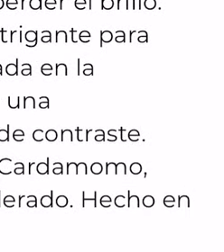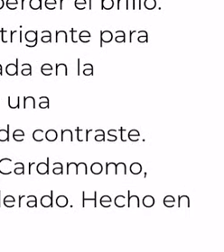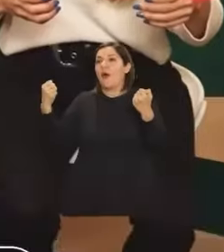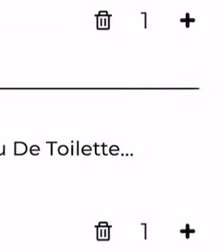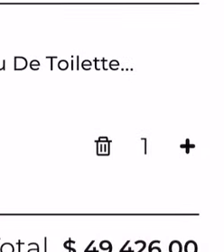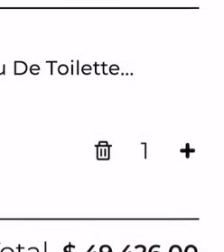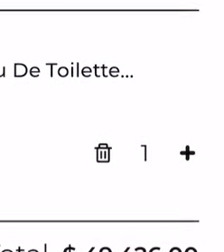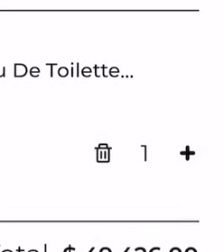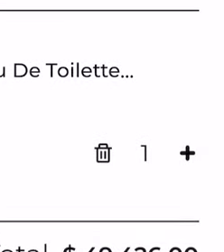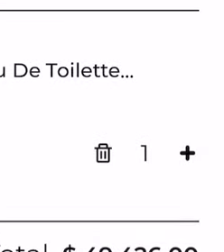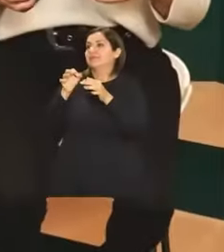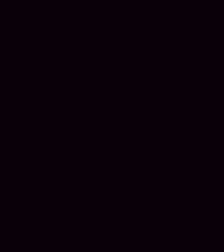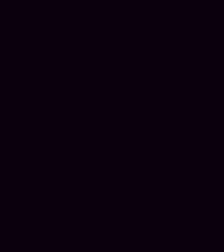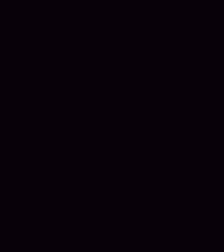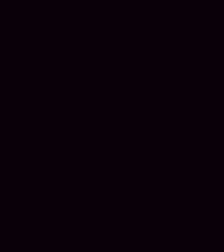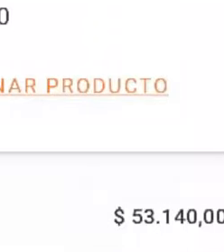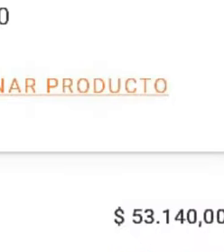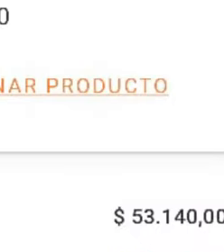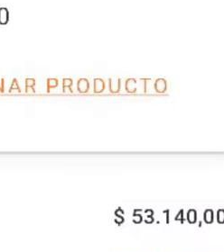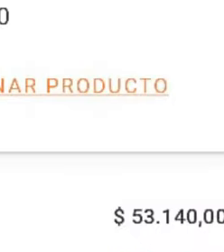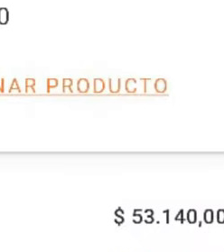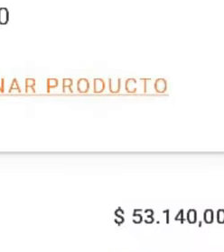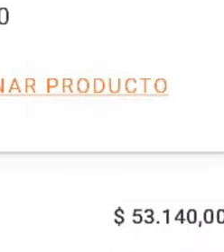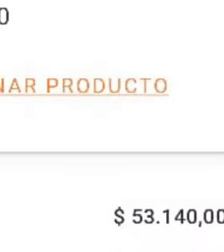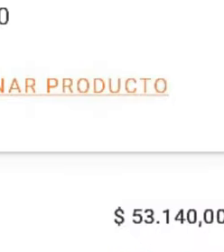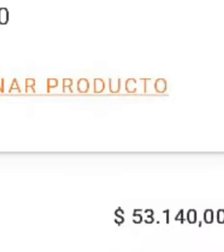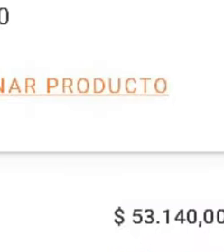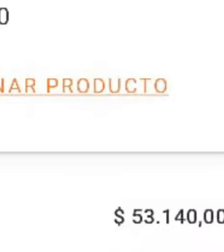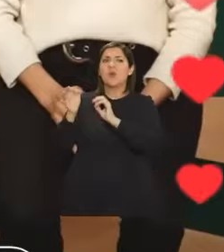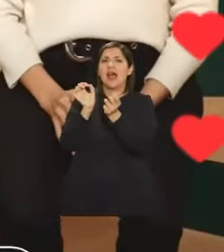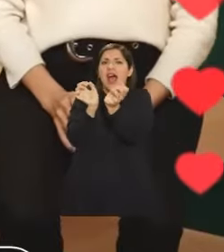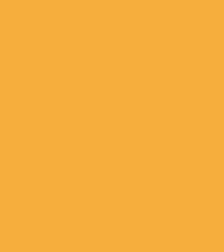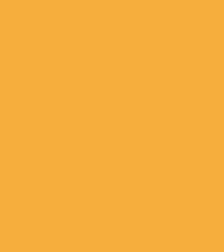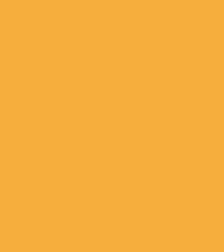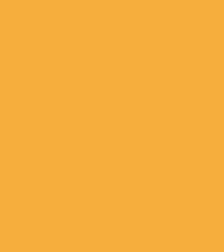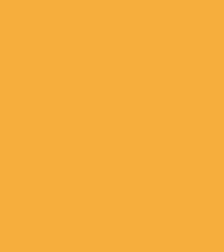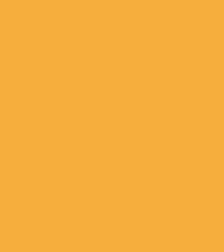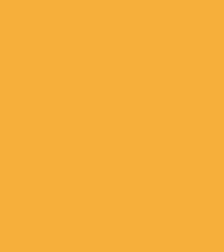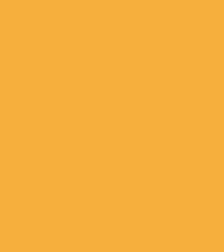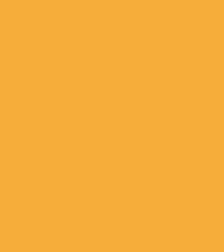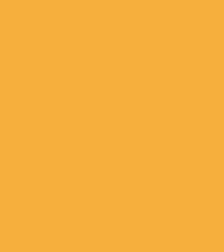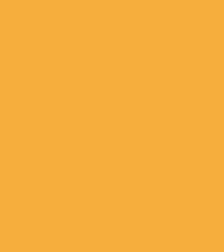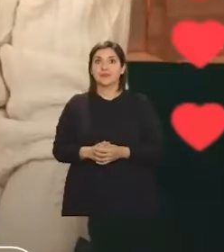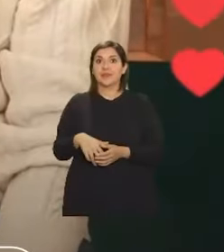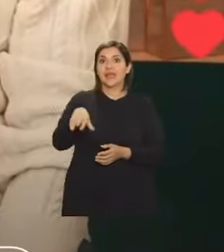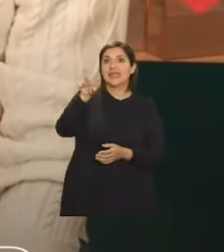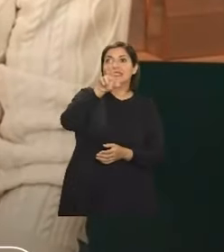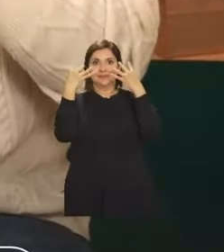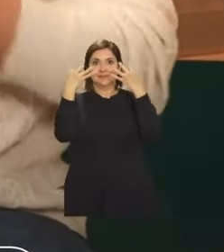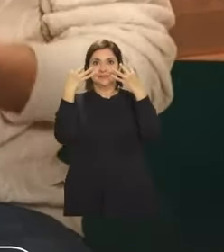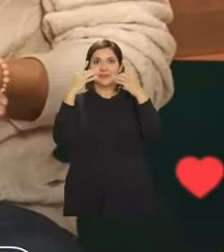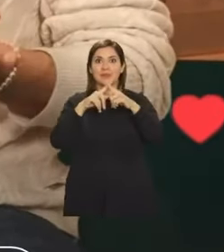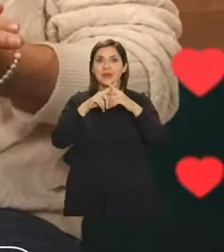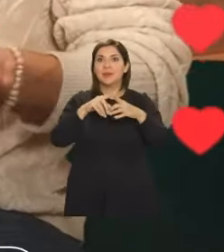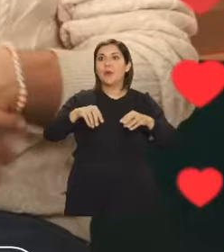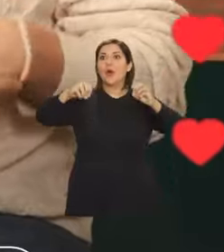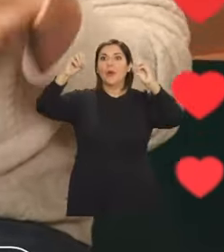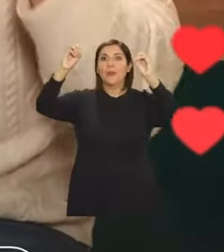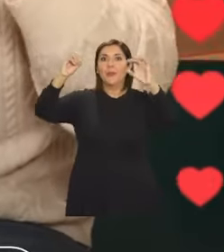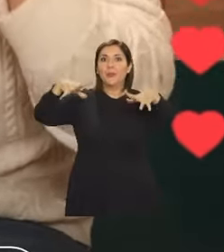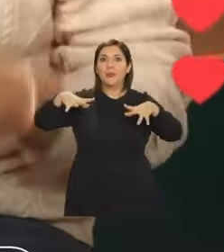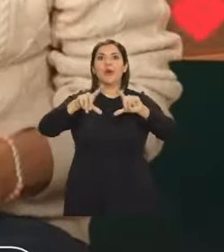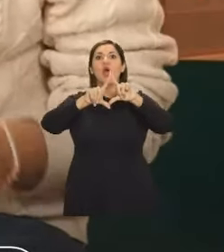es esto eh qué distinto no en contra Qué rico señoras y señores paremos todo abemus